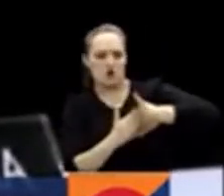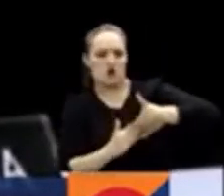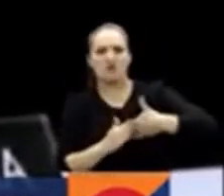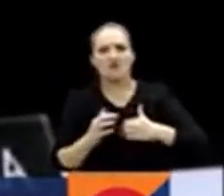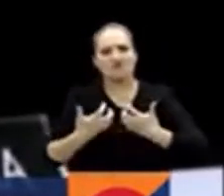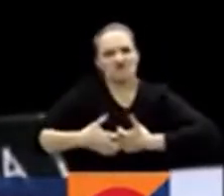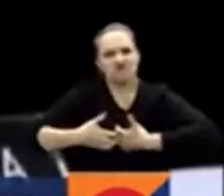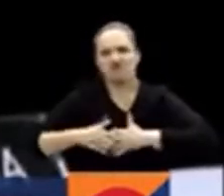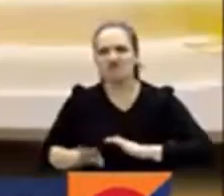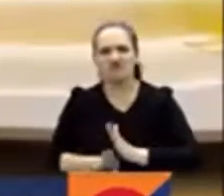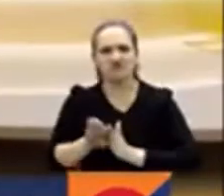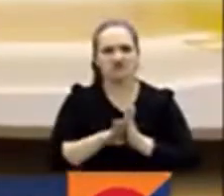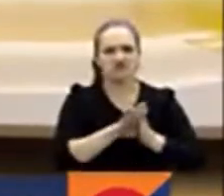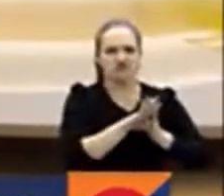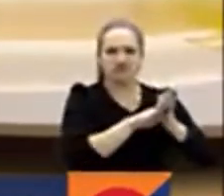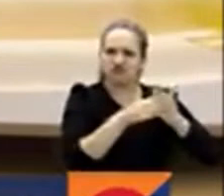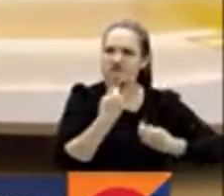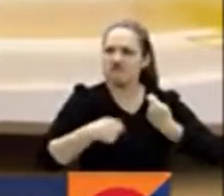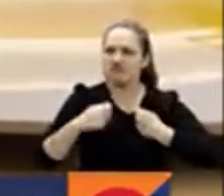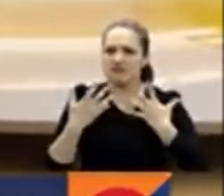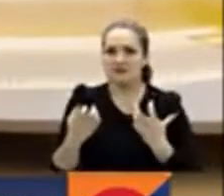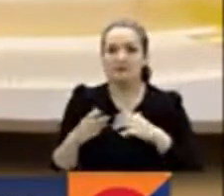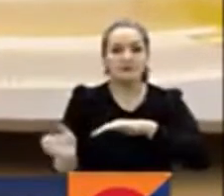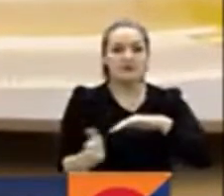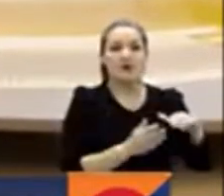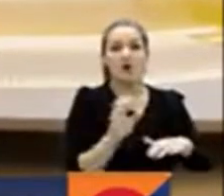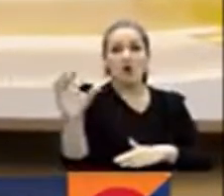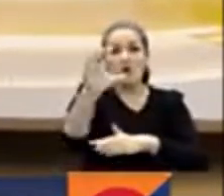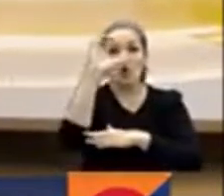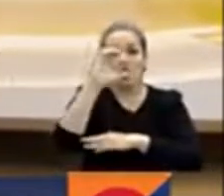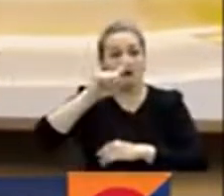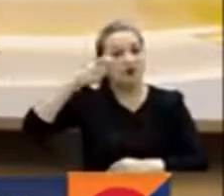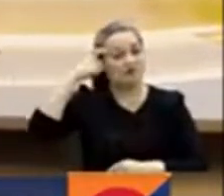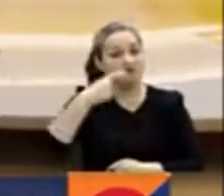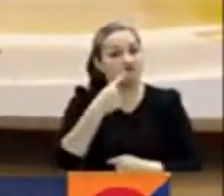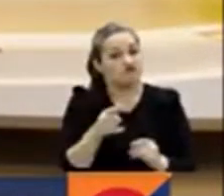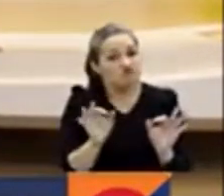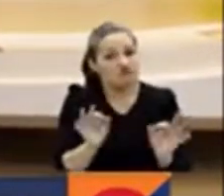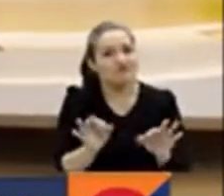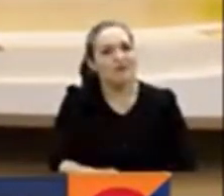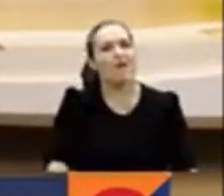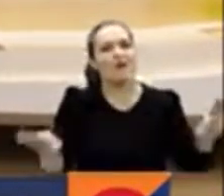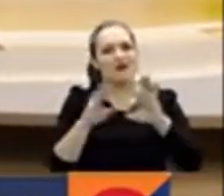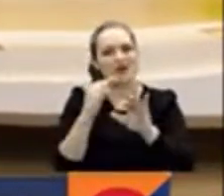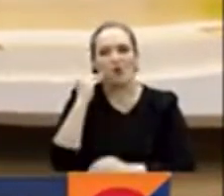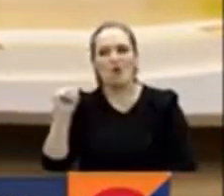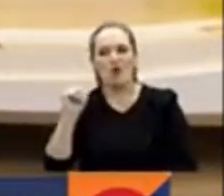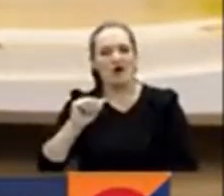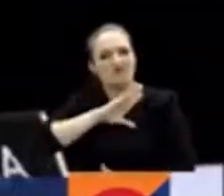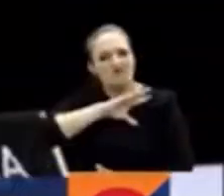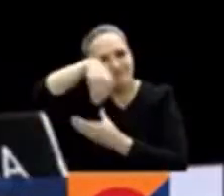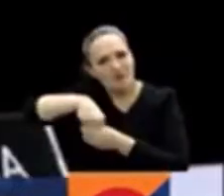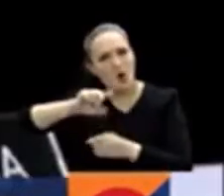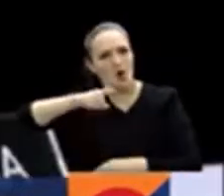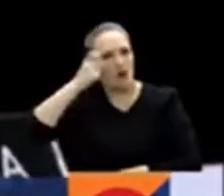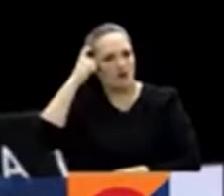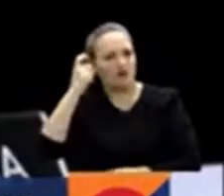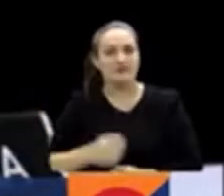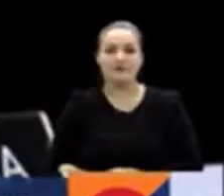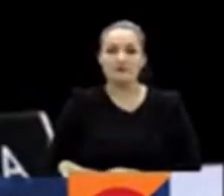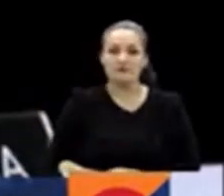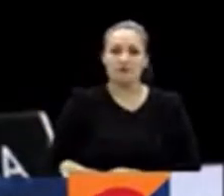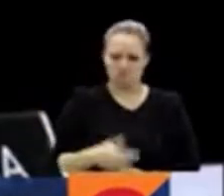y el sector exportador. Además, el gobierno colombiano resaltó el papel de la mujer en los gobiernos andinos.